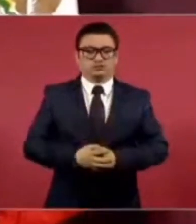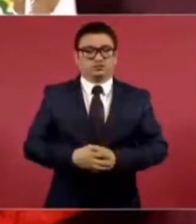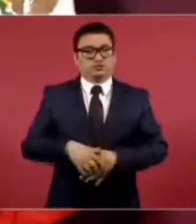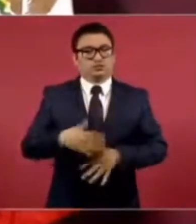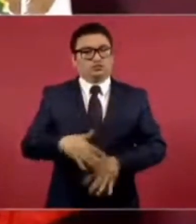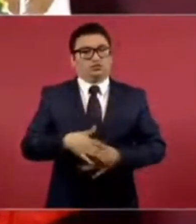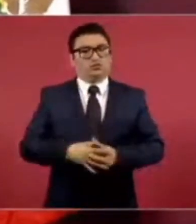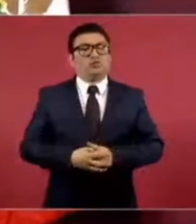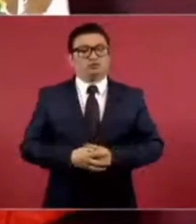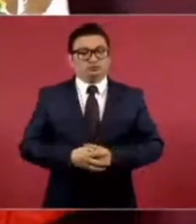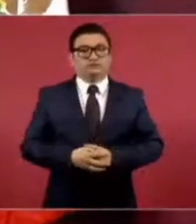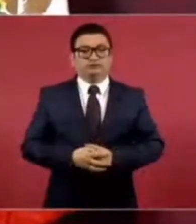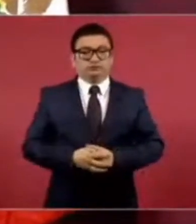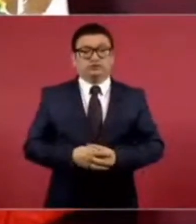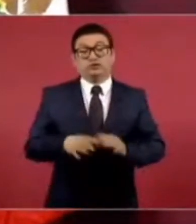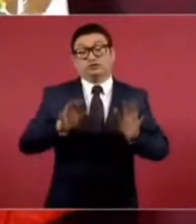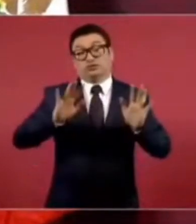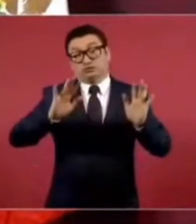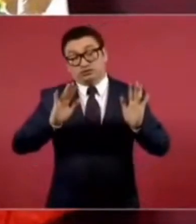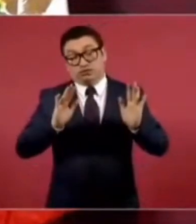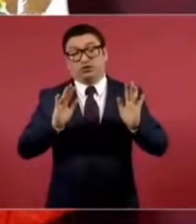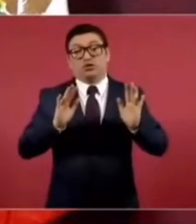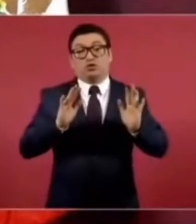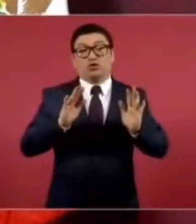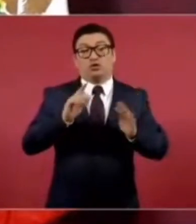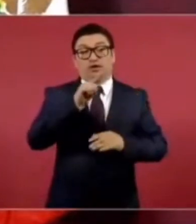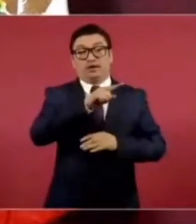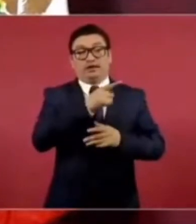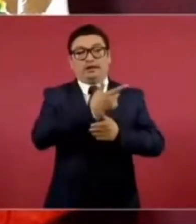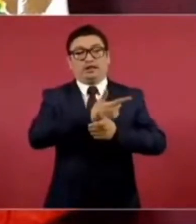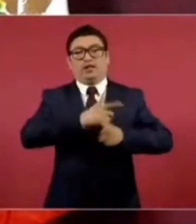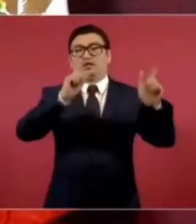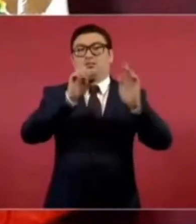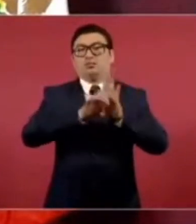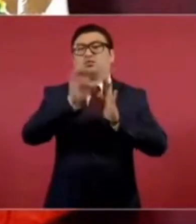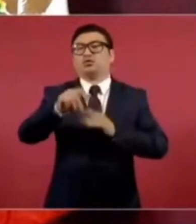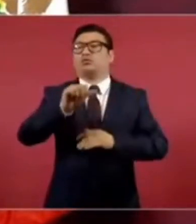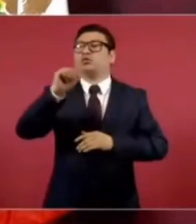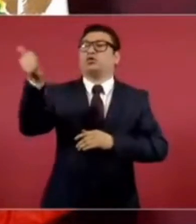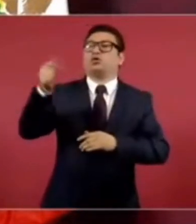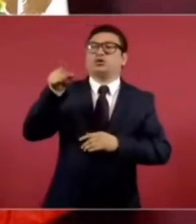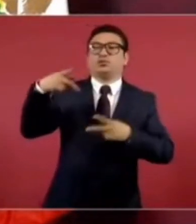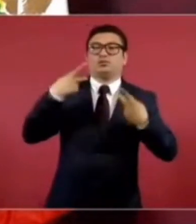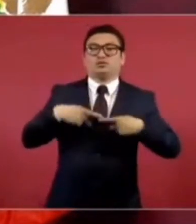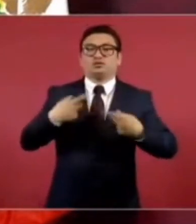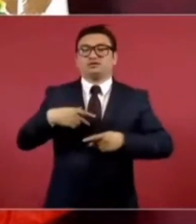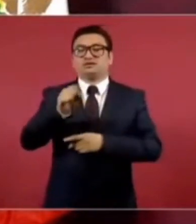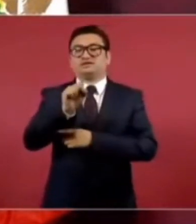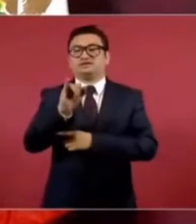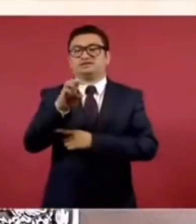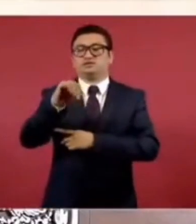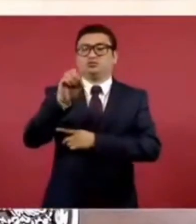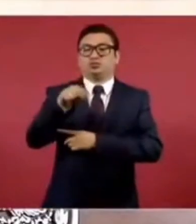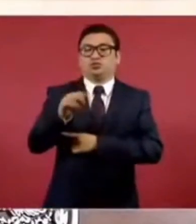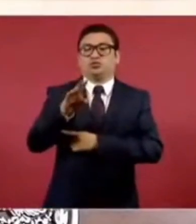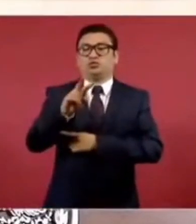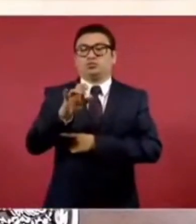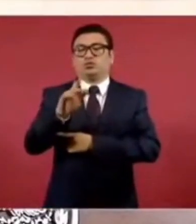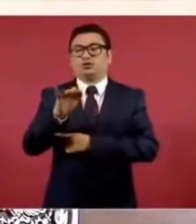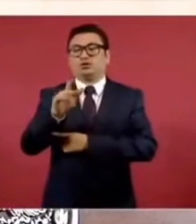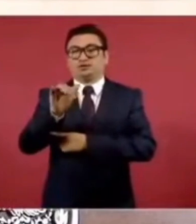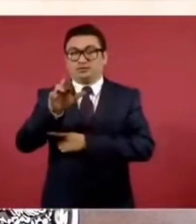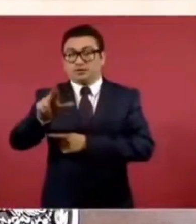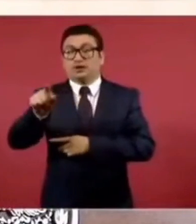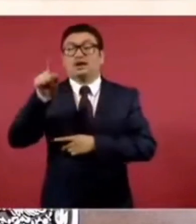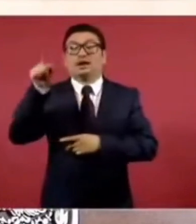O el libertador Simón Bolívar, también hacendado, con